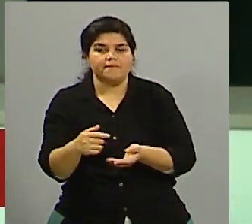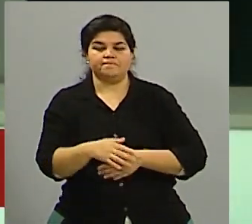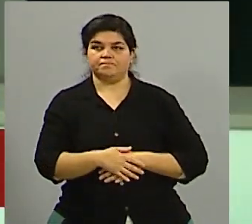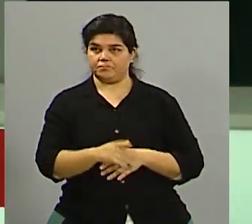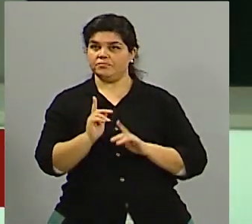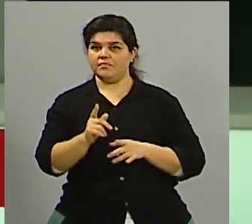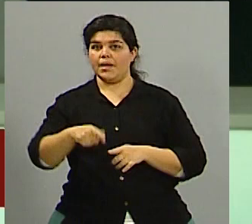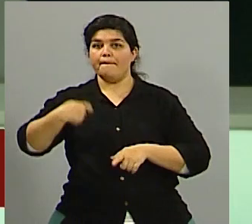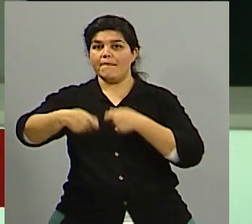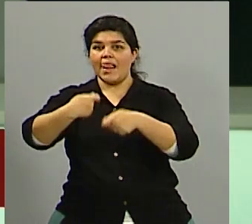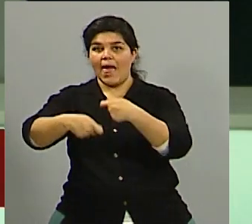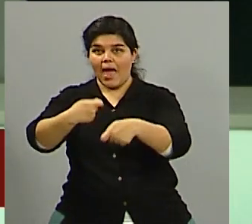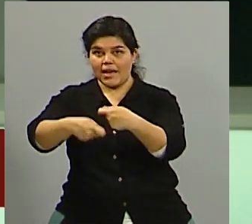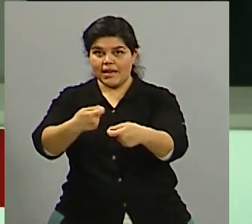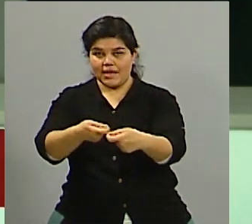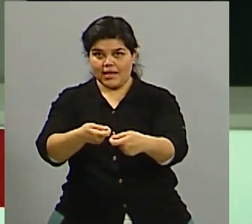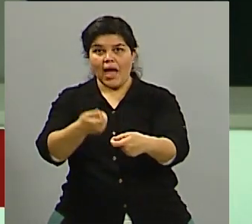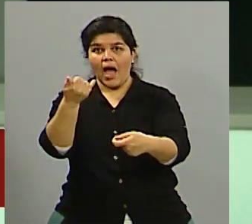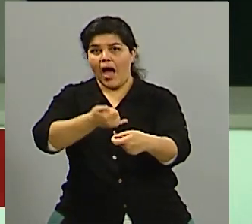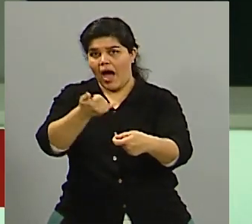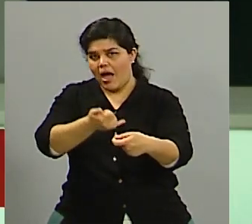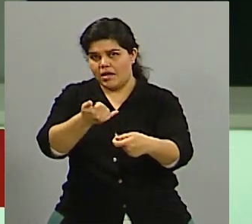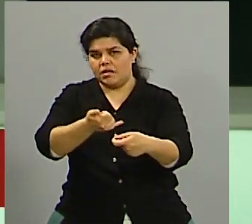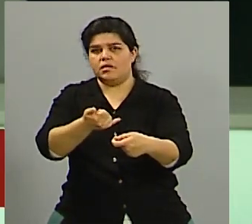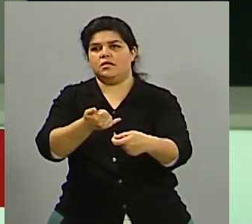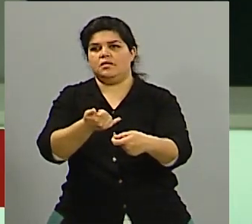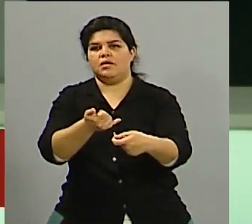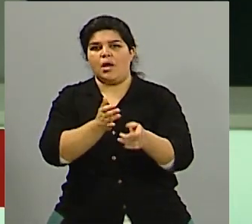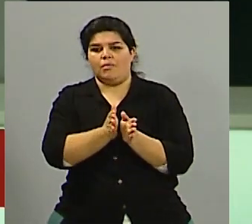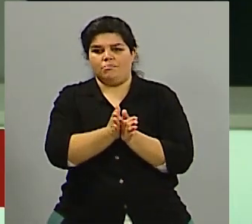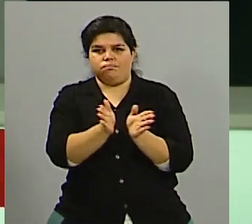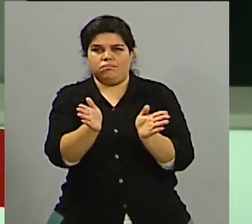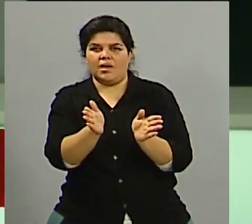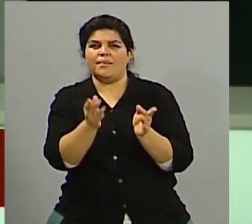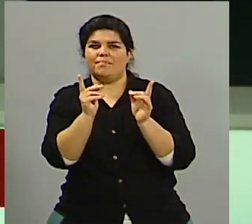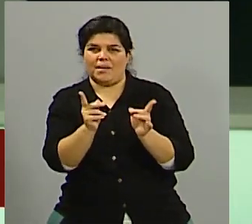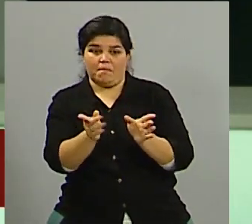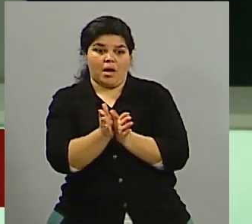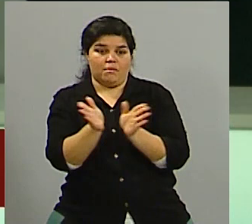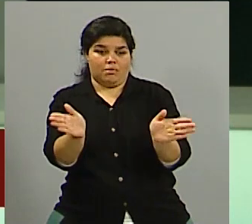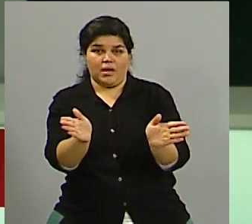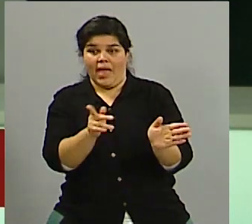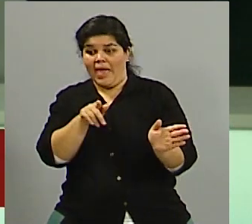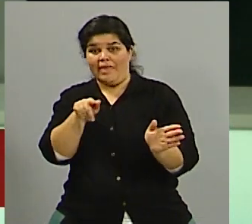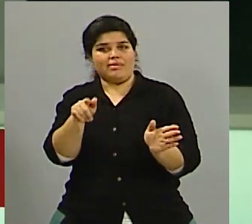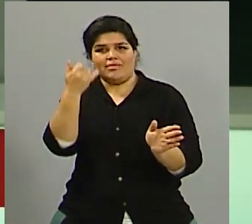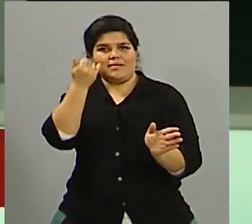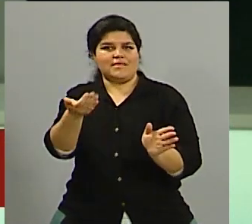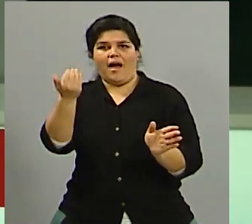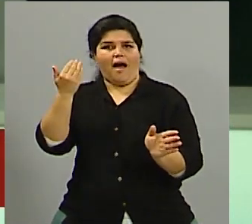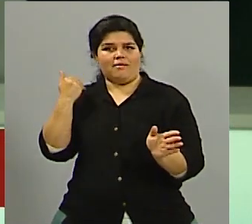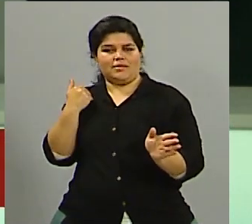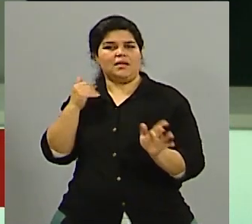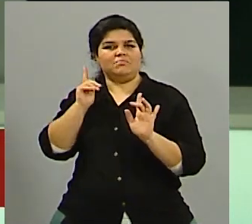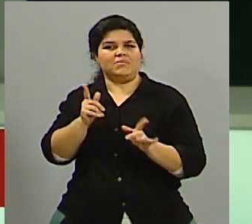deuda previsional tenía una parte, digamos, que es la que hablamos previamente, que es muy similar a las moratorias que ya